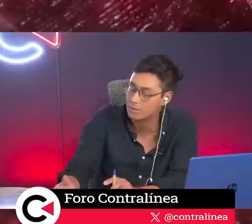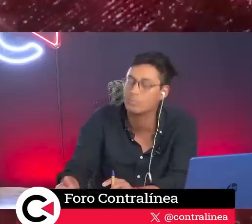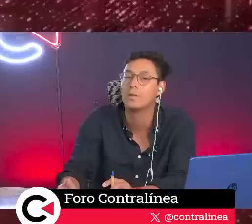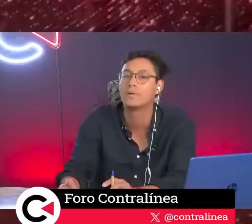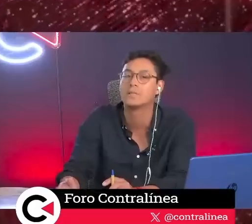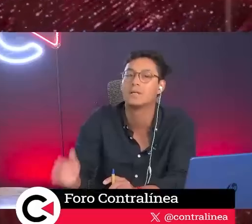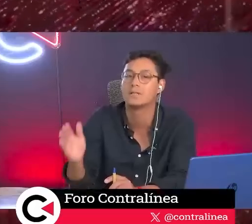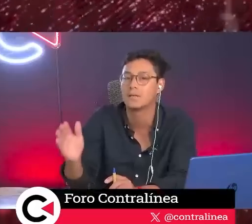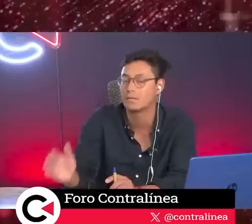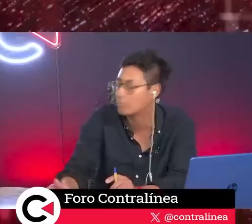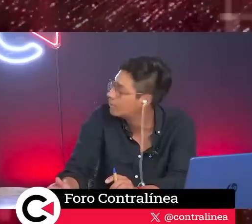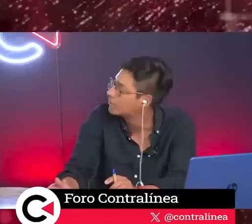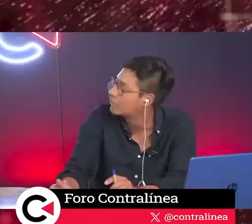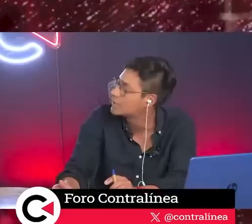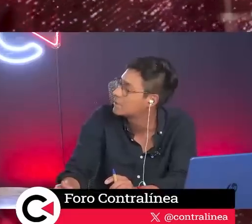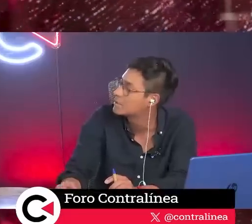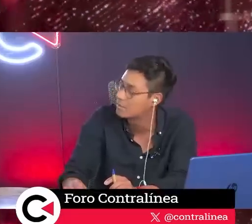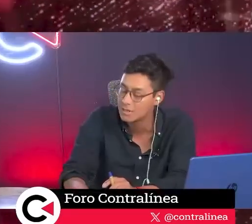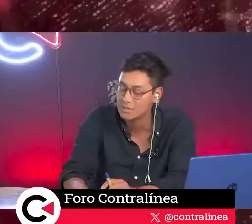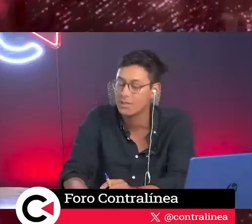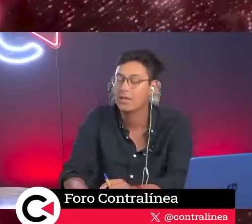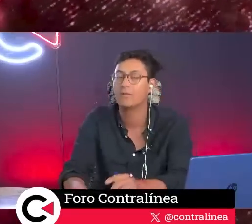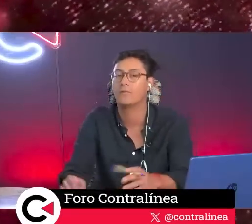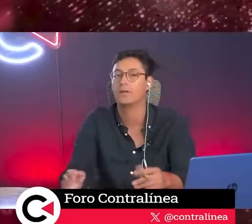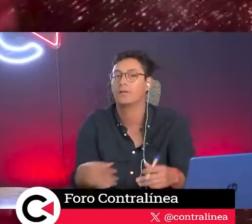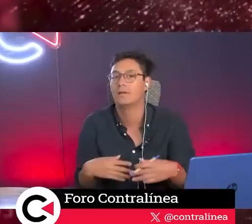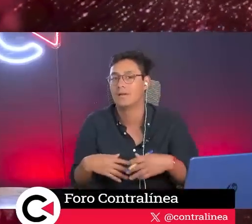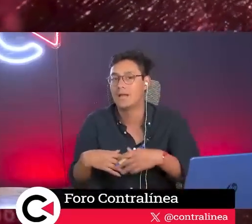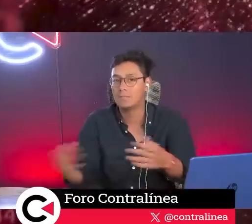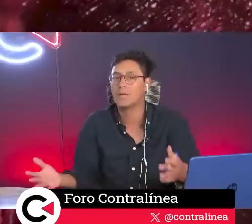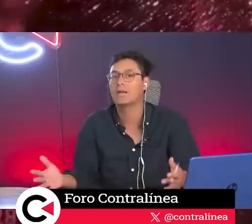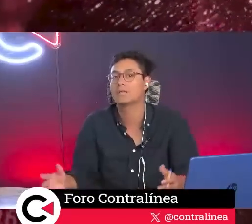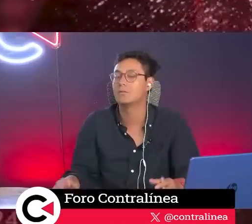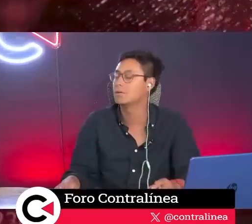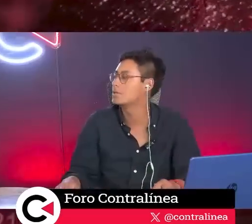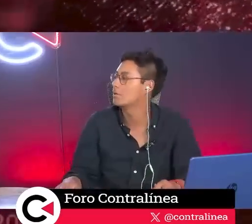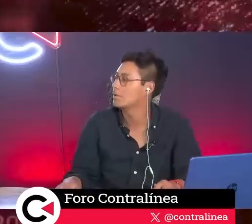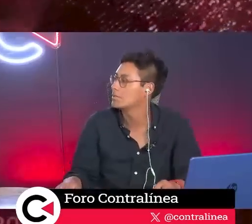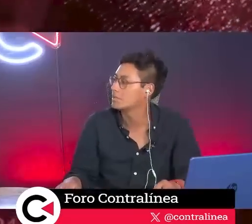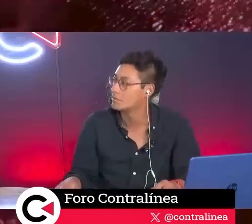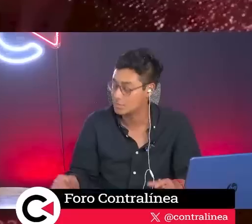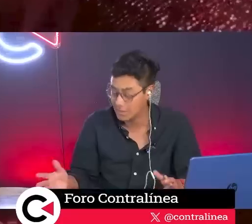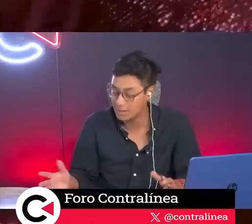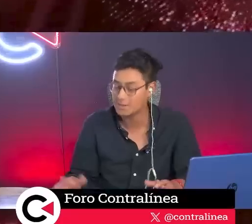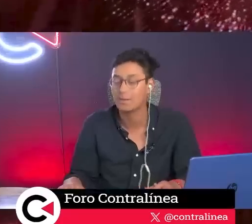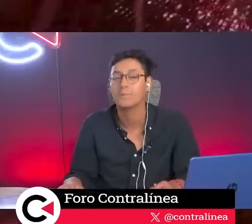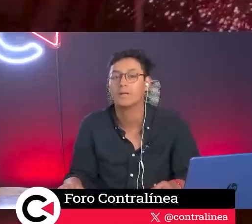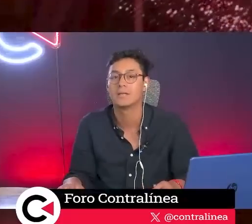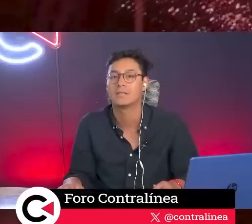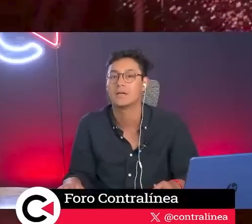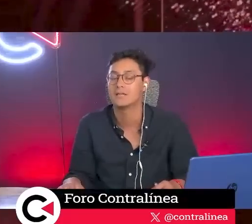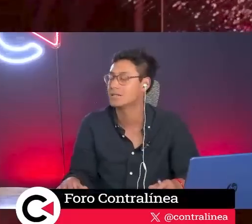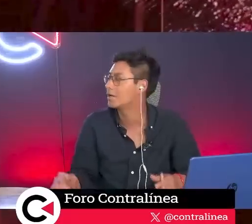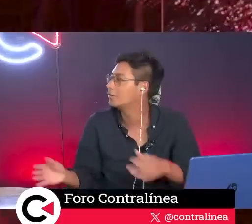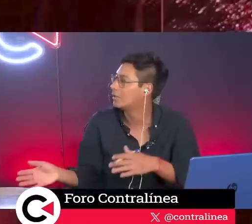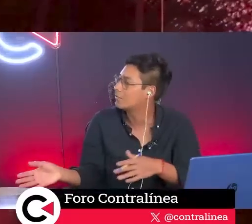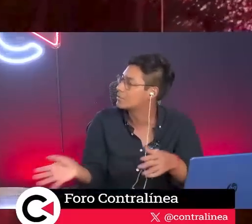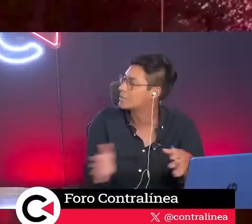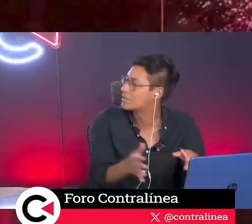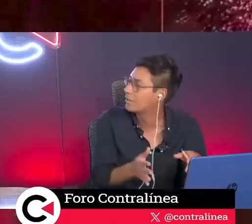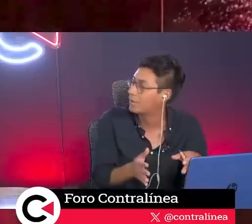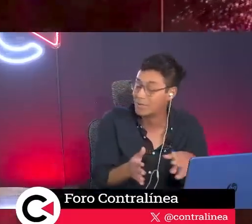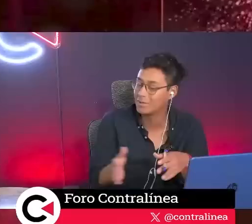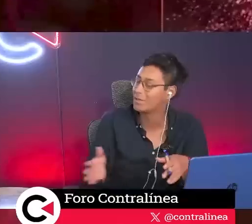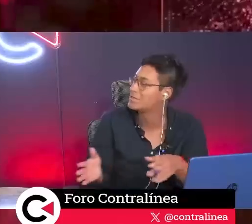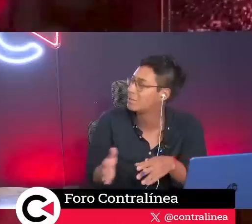gobierna, ya tuvo una presidencia, vuelve otra presidencia más, en fin, cambian las condiciones sociales también de esta crisis. Ya no